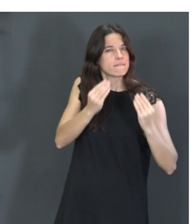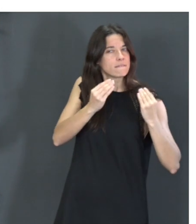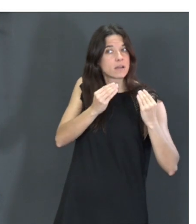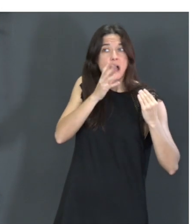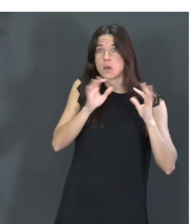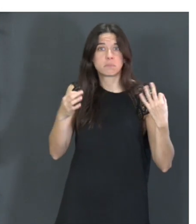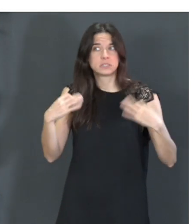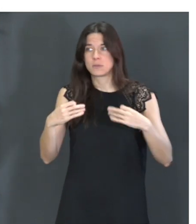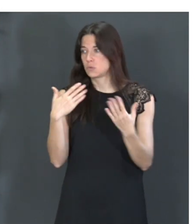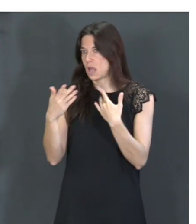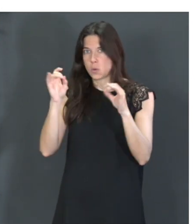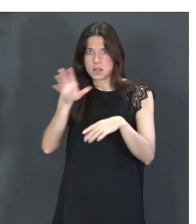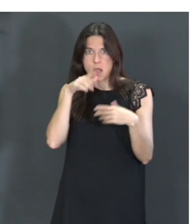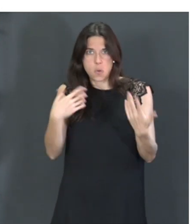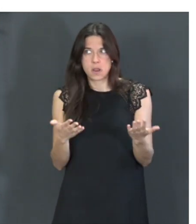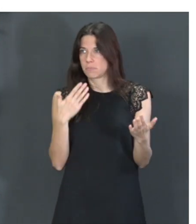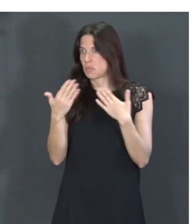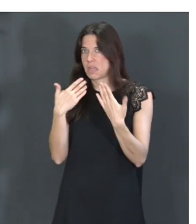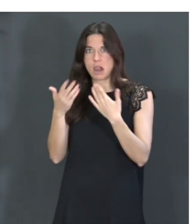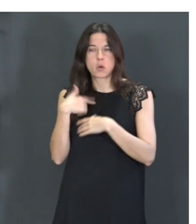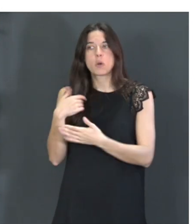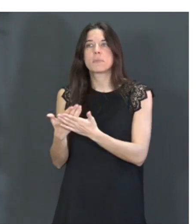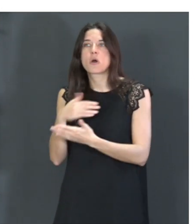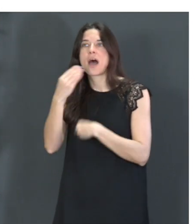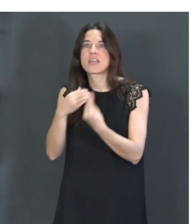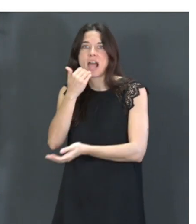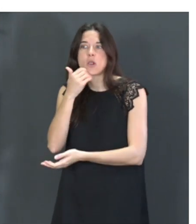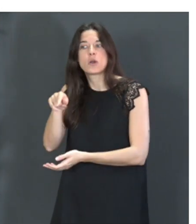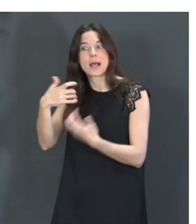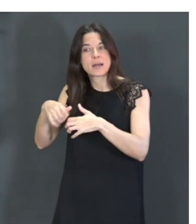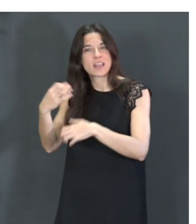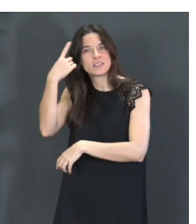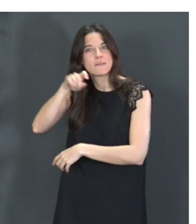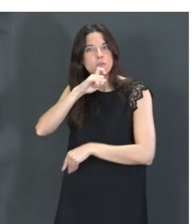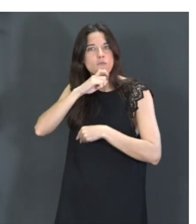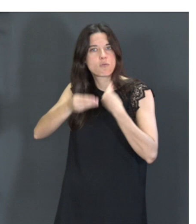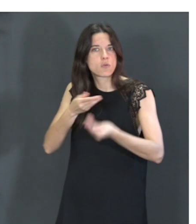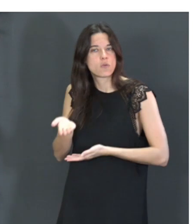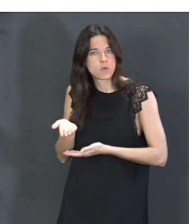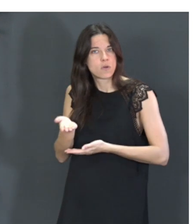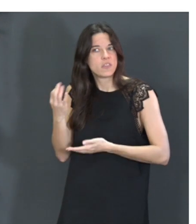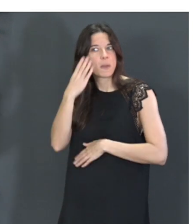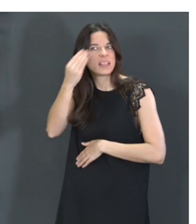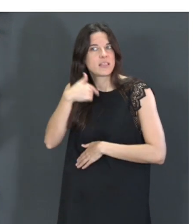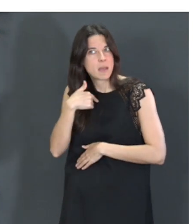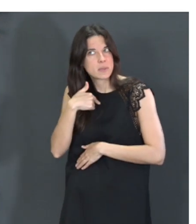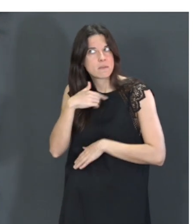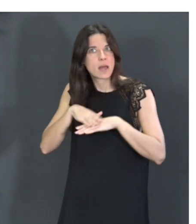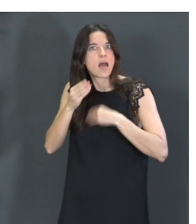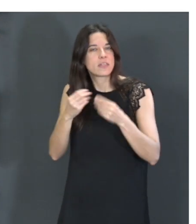hablando aquí. Yo le voy a pedir que haga algo y esa máquina tiene que saber hacerlo y entenderme y hacer esa